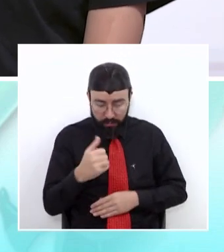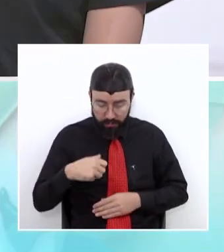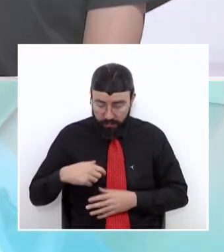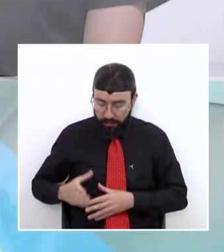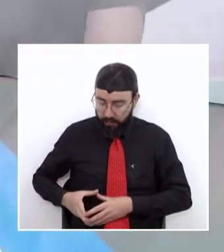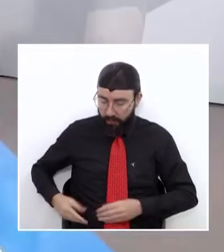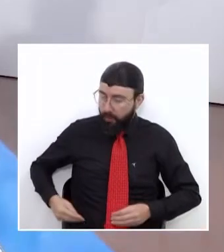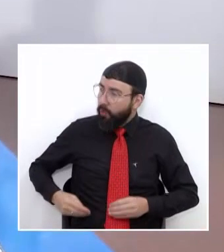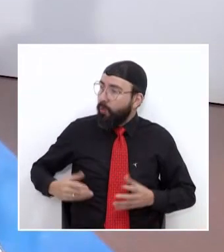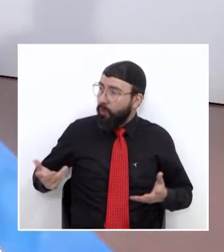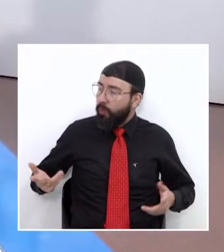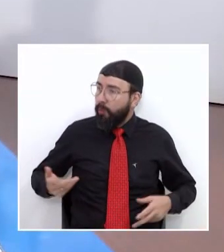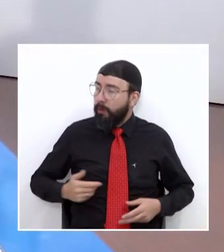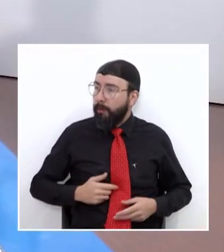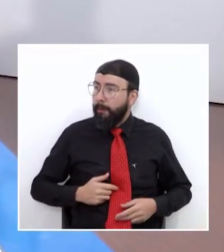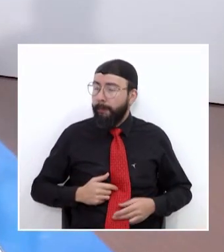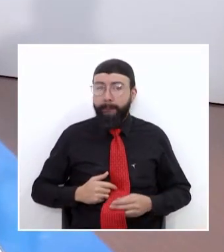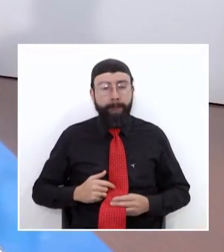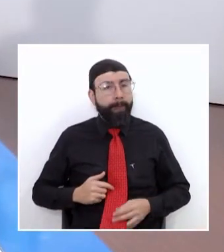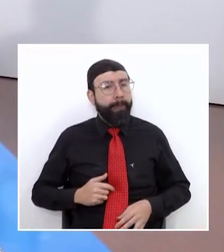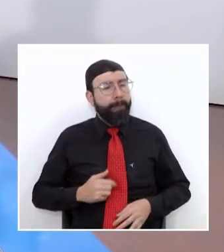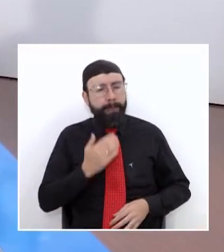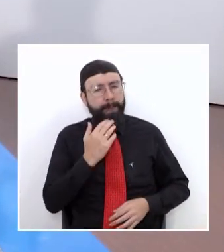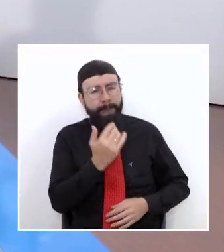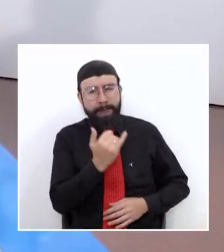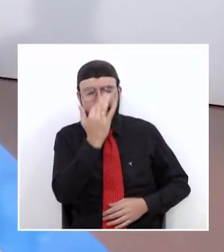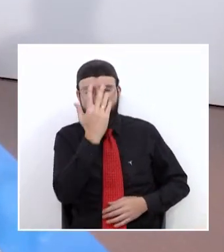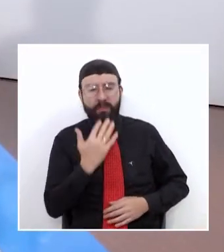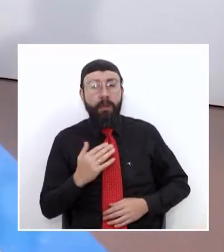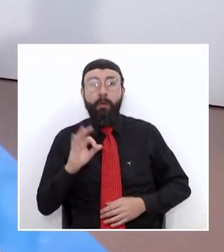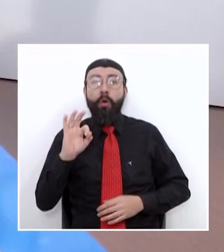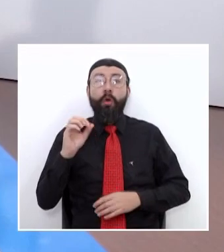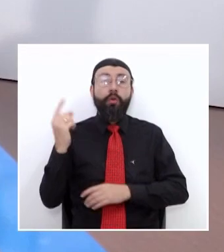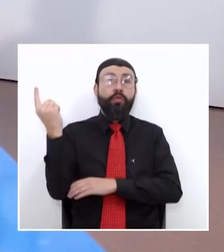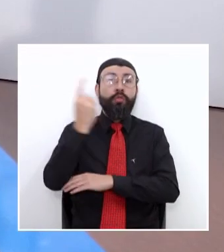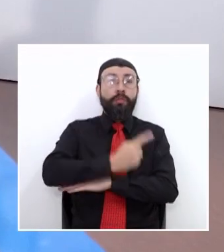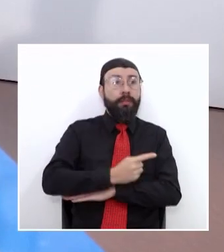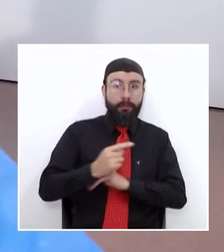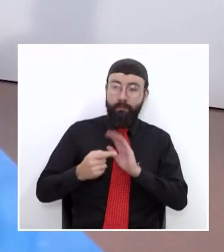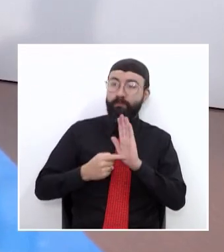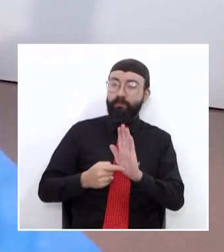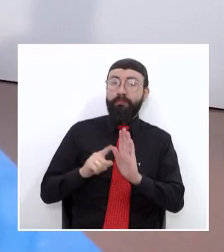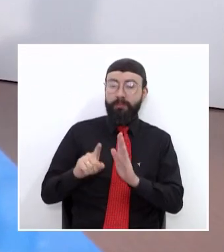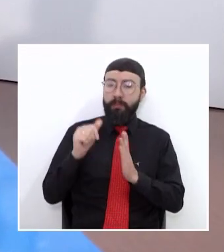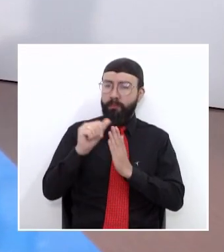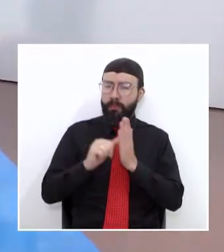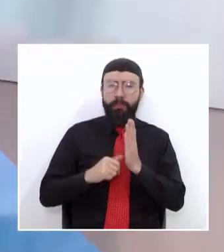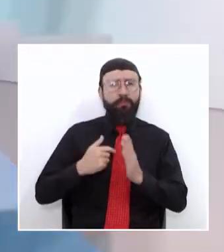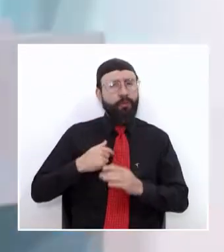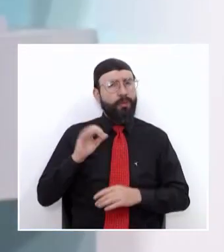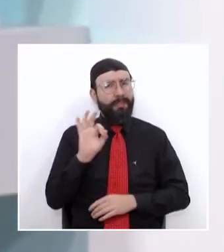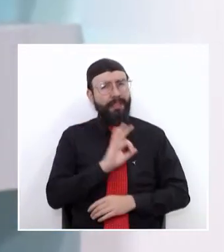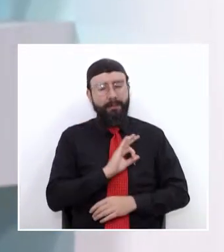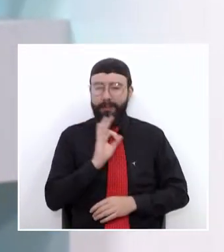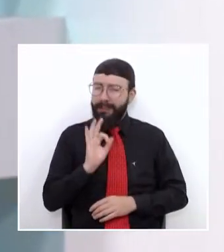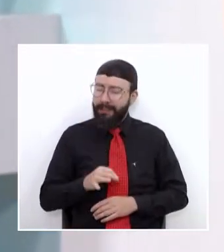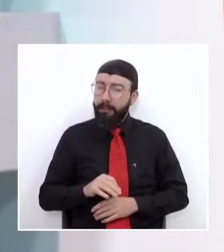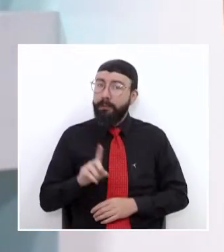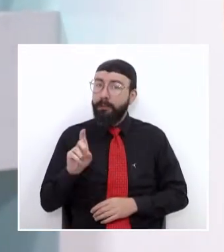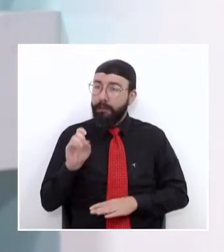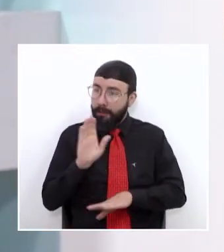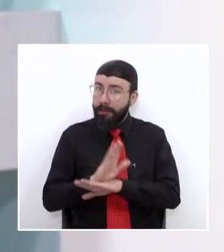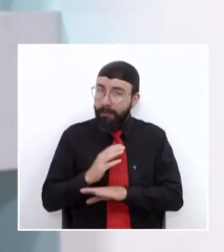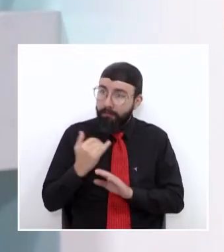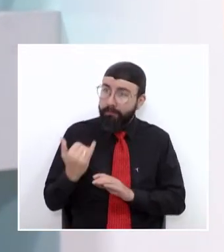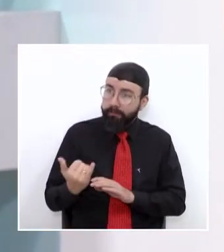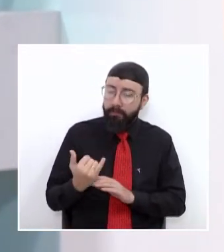en Instagram ustedes pueden revisar y en Facebook que hace 8 días hicimos un programa que transmito todos los sábados a las 6 de la tarde.